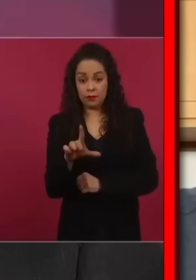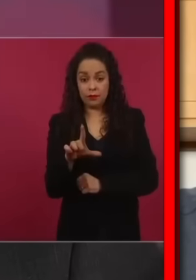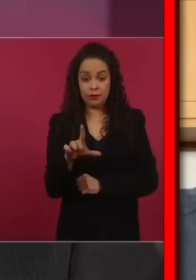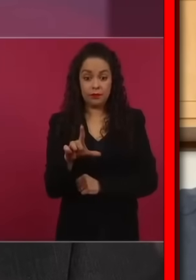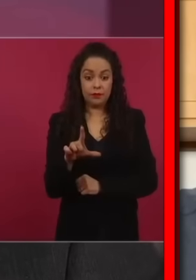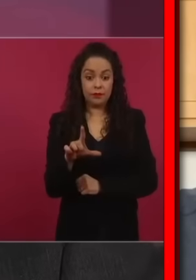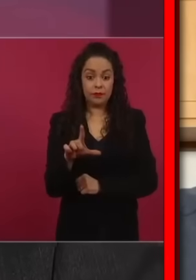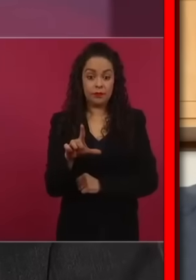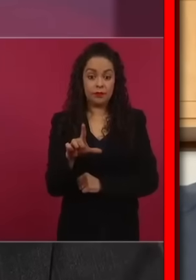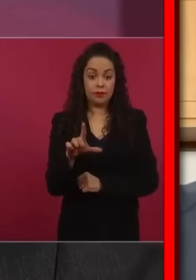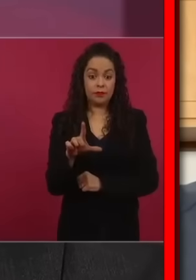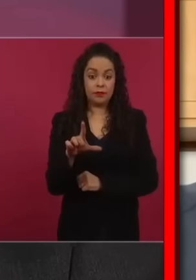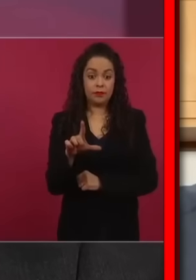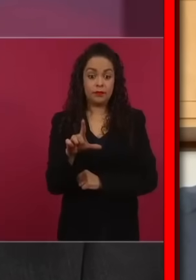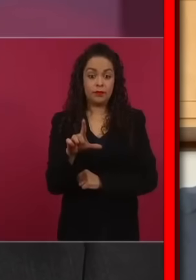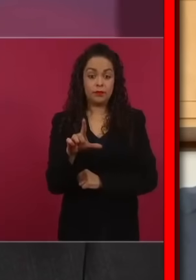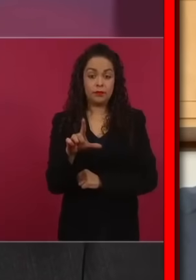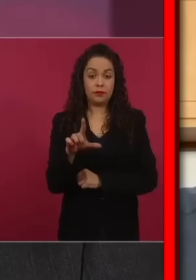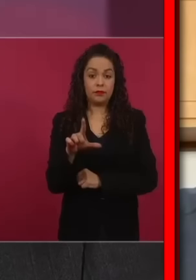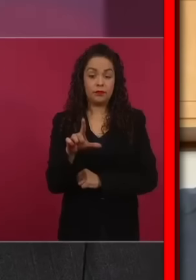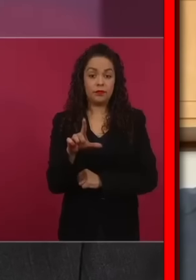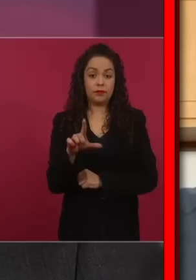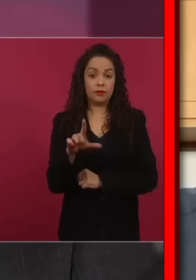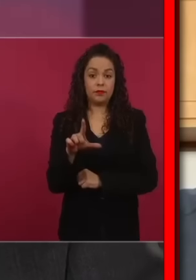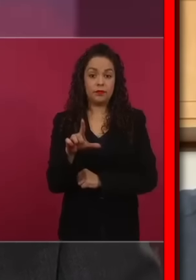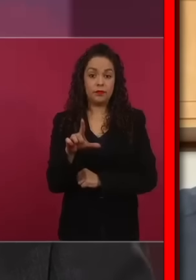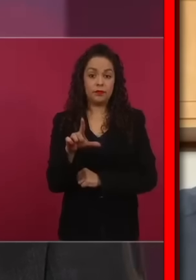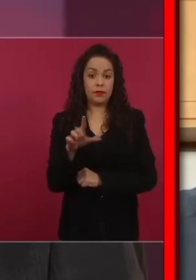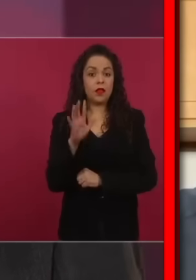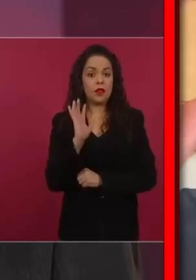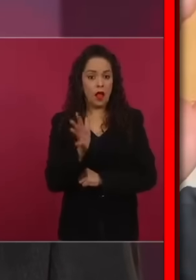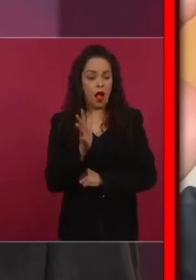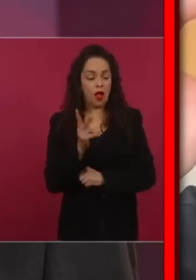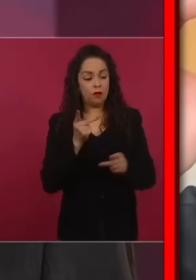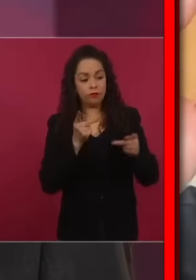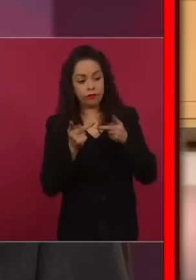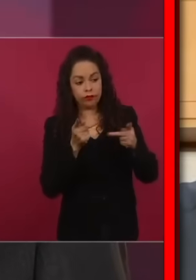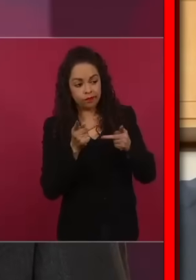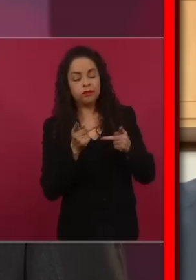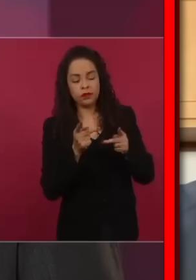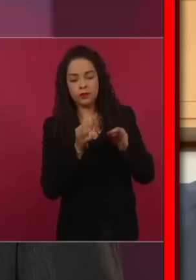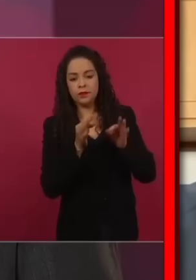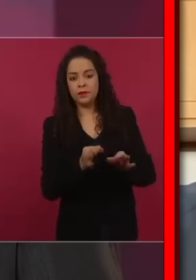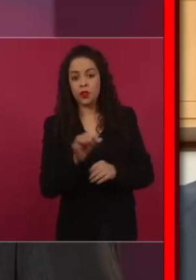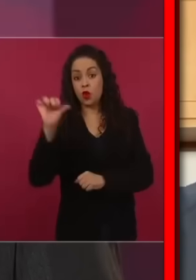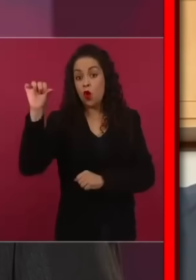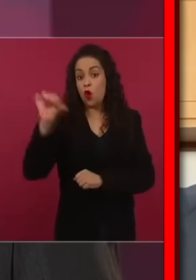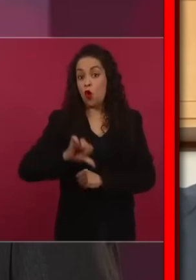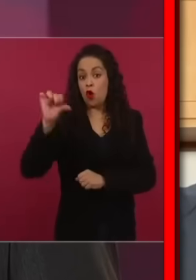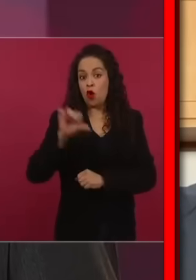eh sale un avión para eh traer a los que